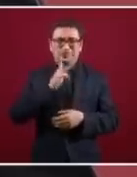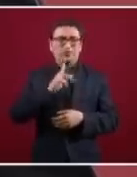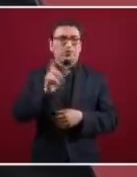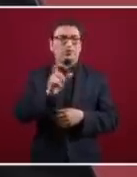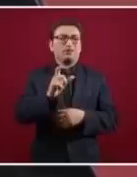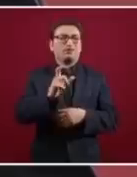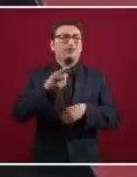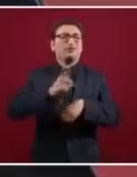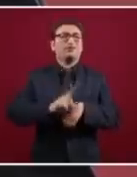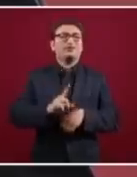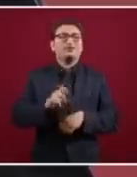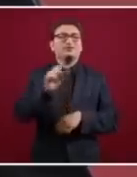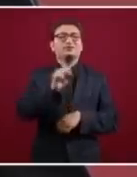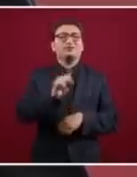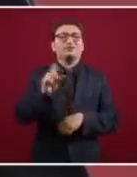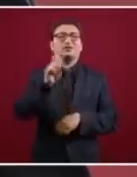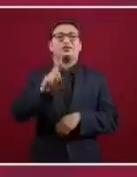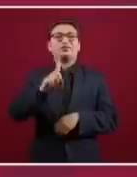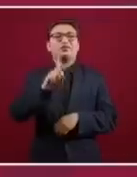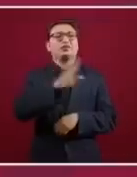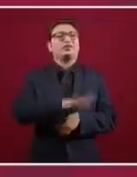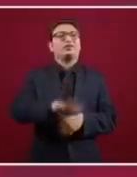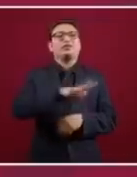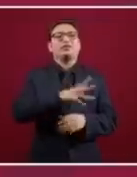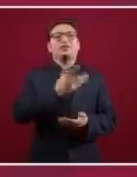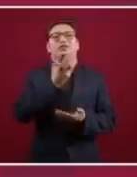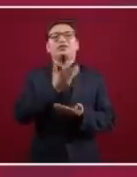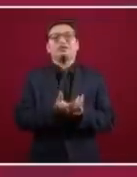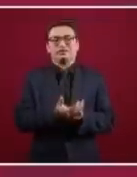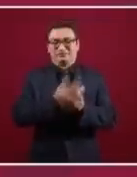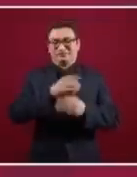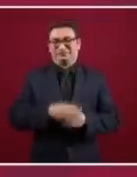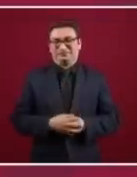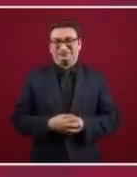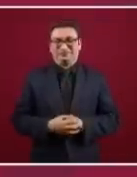domingo que descansan este